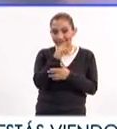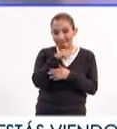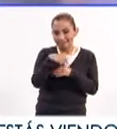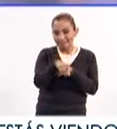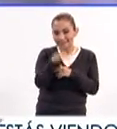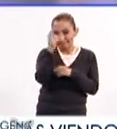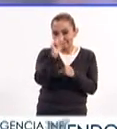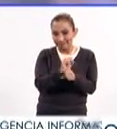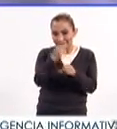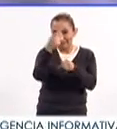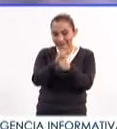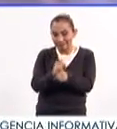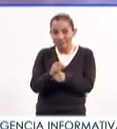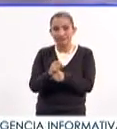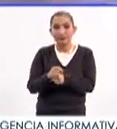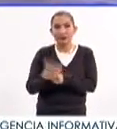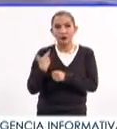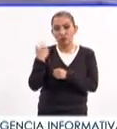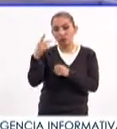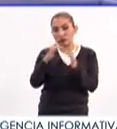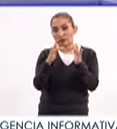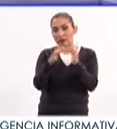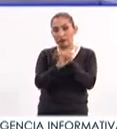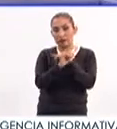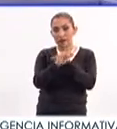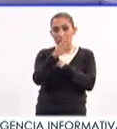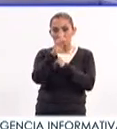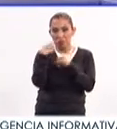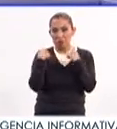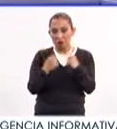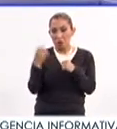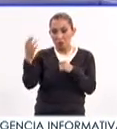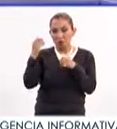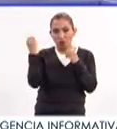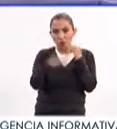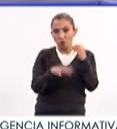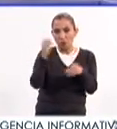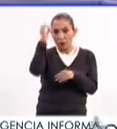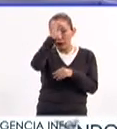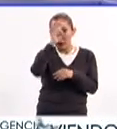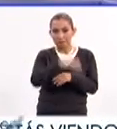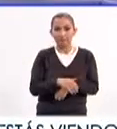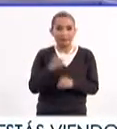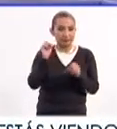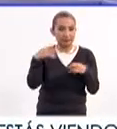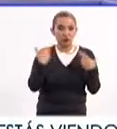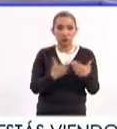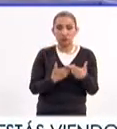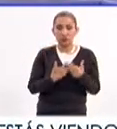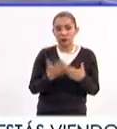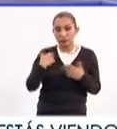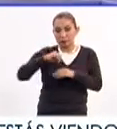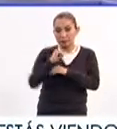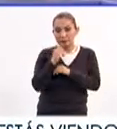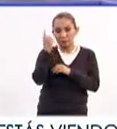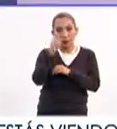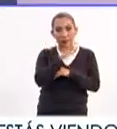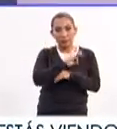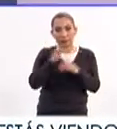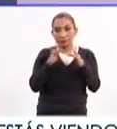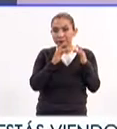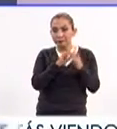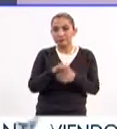cada semana y pues en tus redes sociales también seguramente recibes muchos comentarios y todo. Sí, recuérdalas para que te puedan seguir. No, ahí.